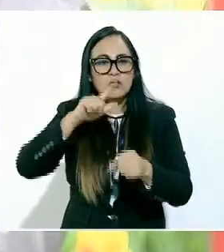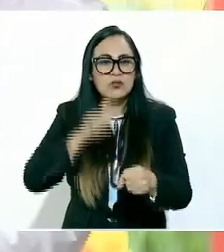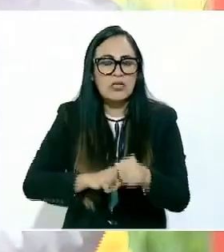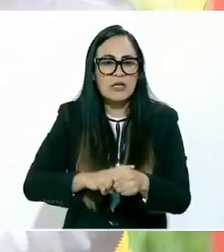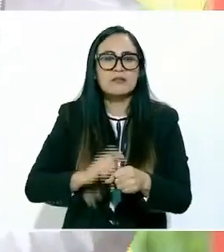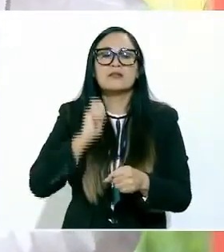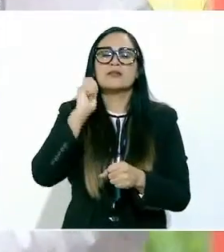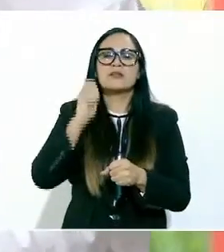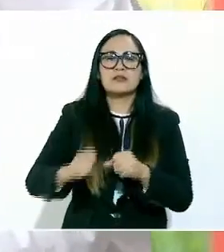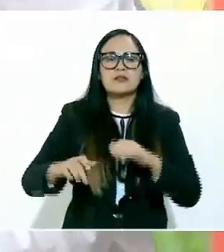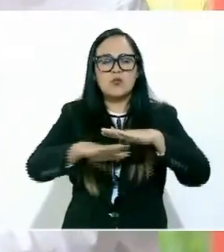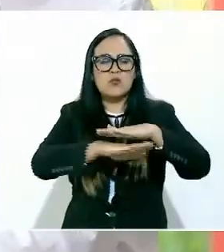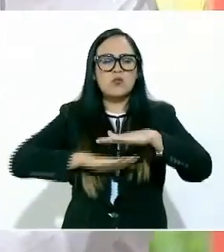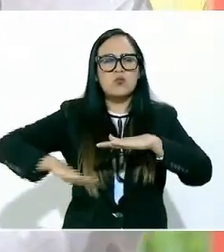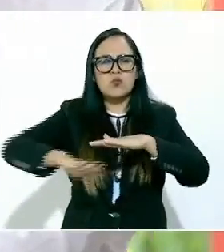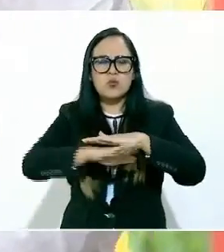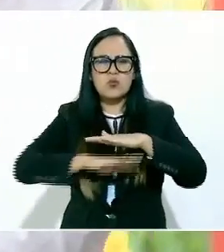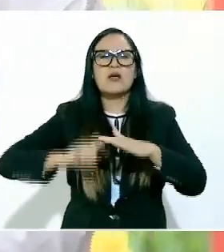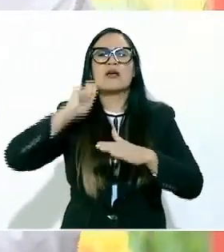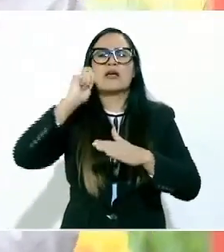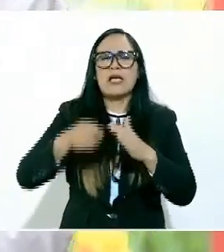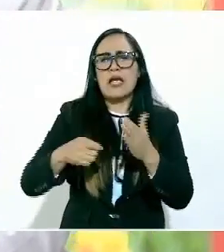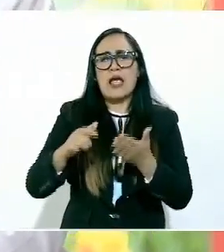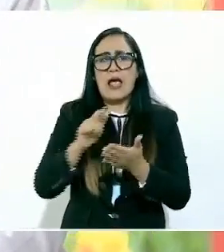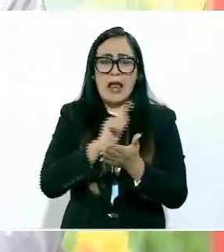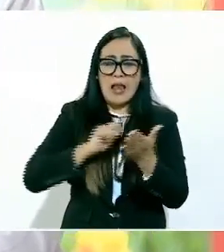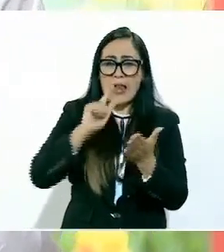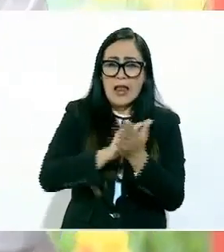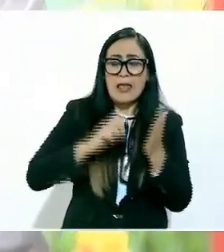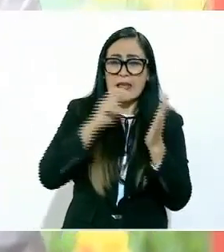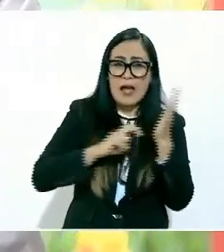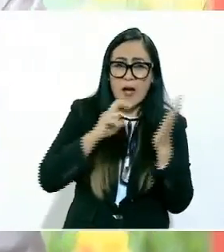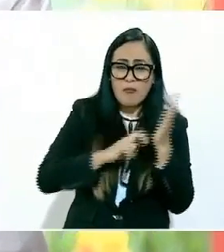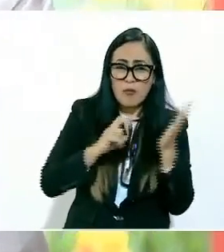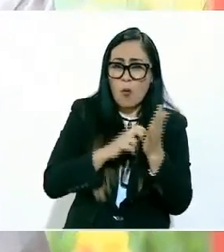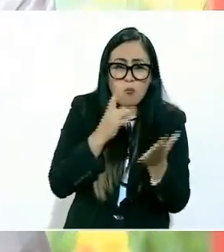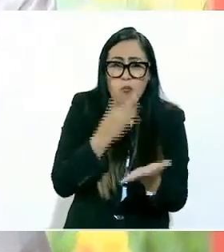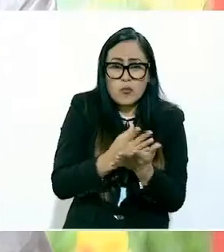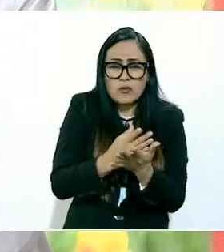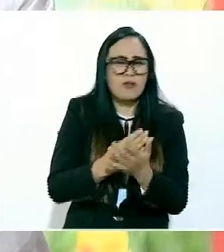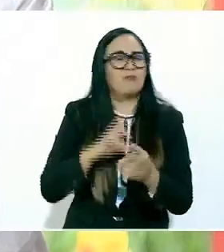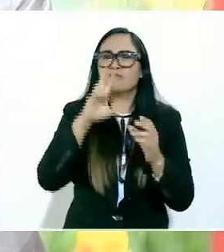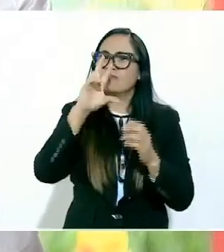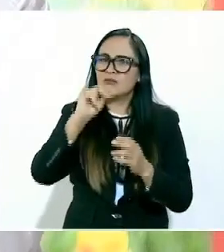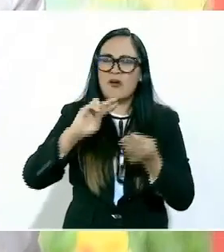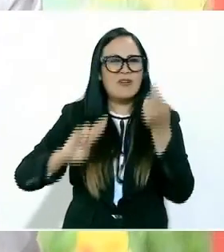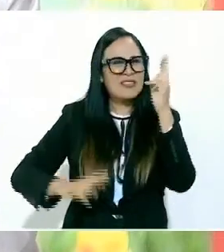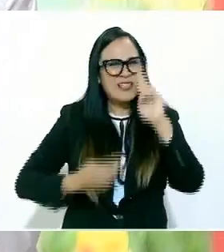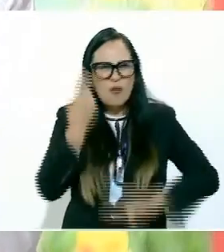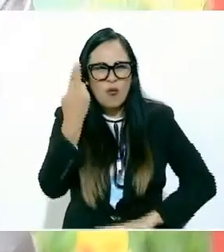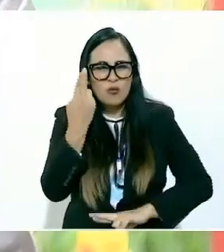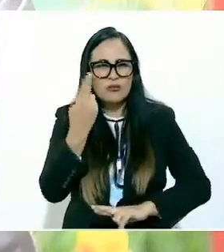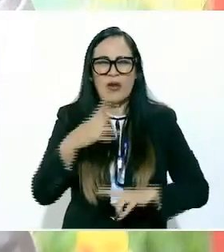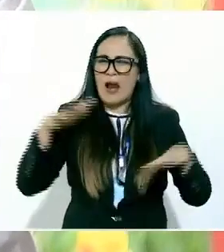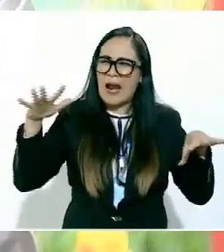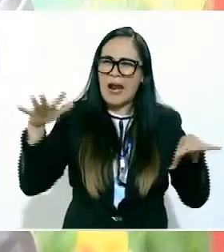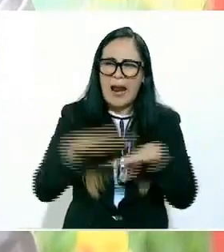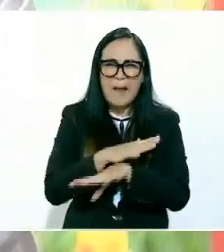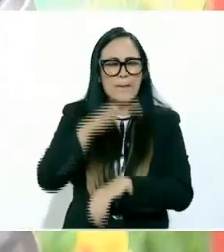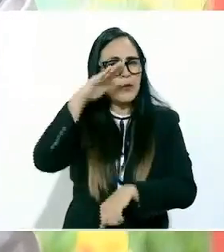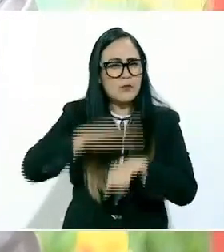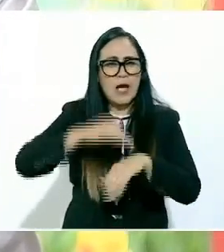ver no con reformas, sino con revolución, con cambios profundos.